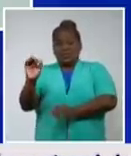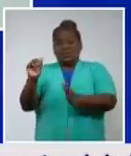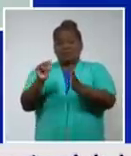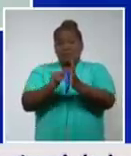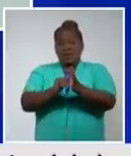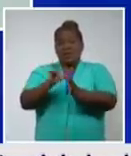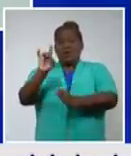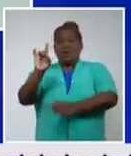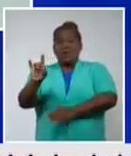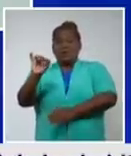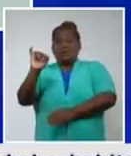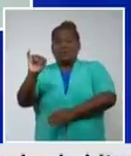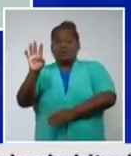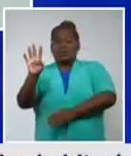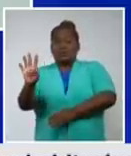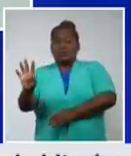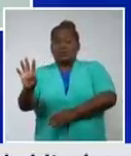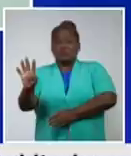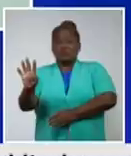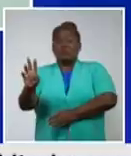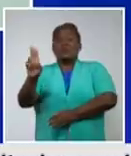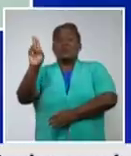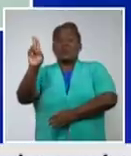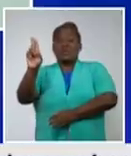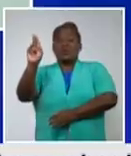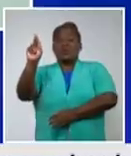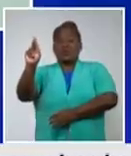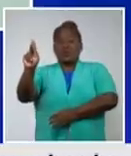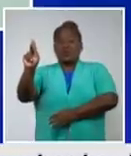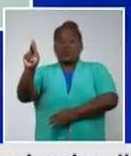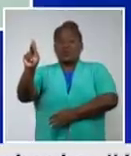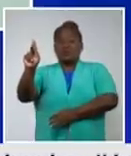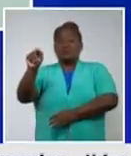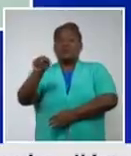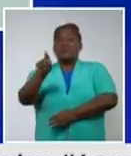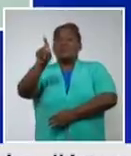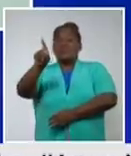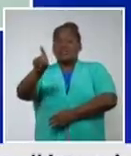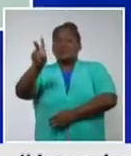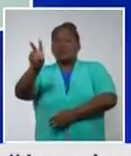157.964 y el Reino Unido con casi